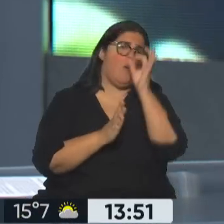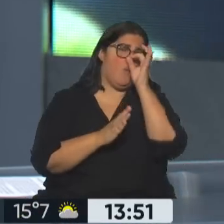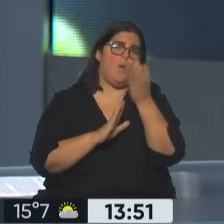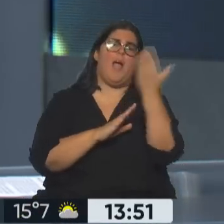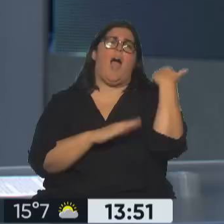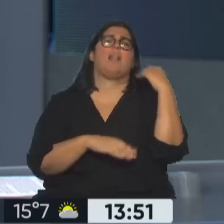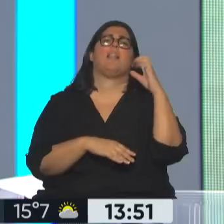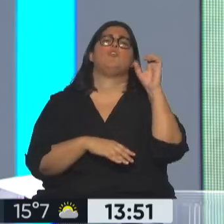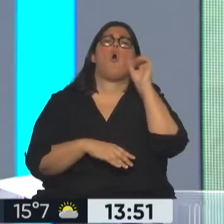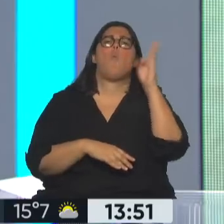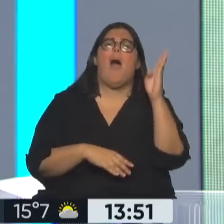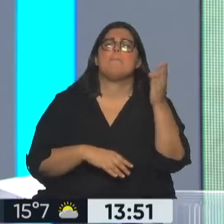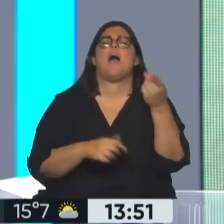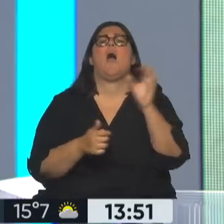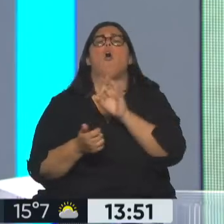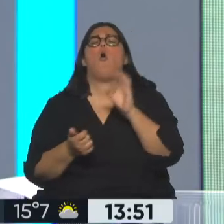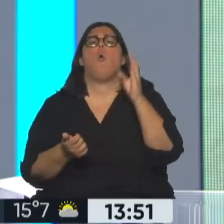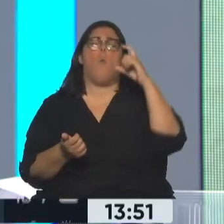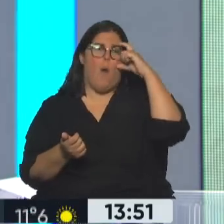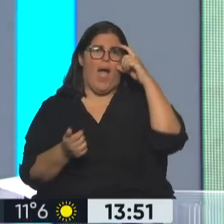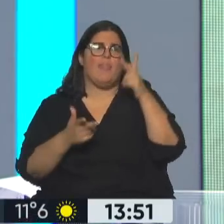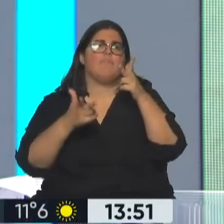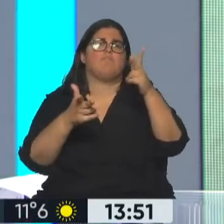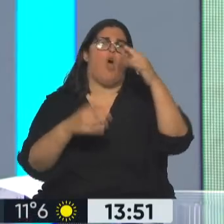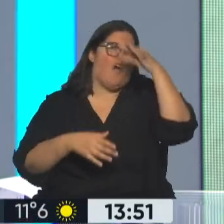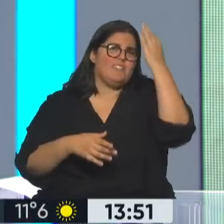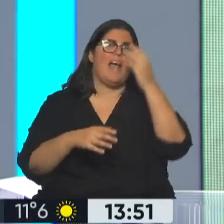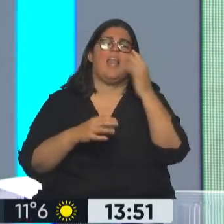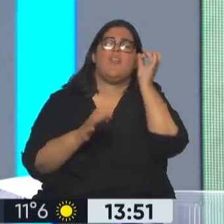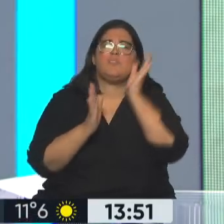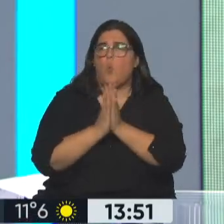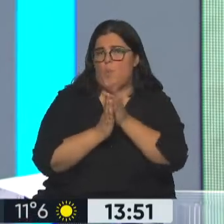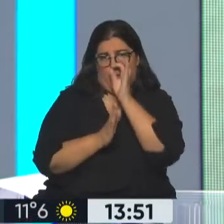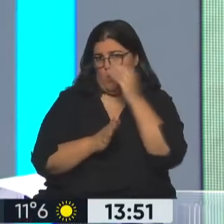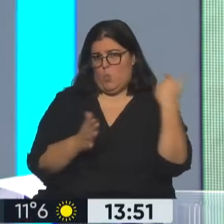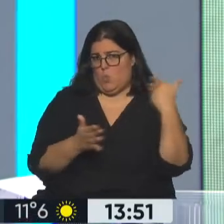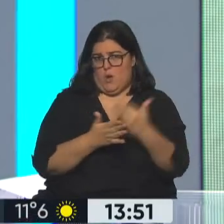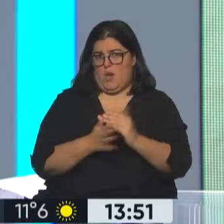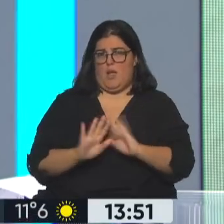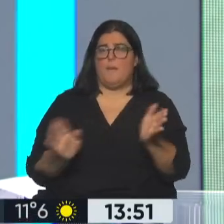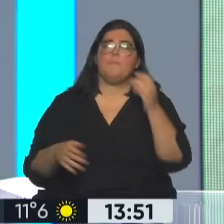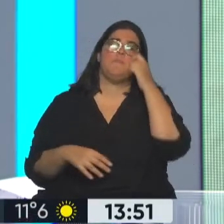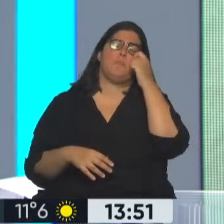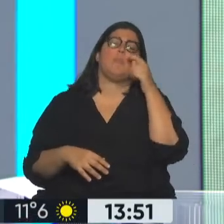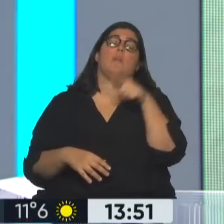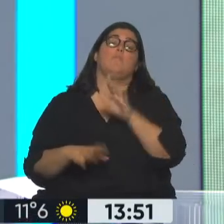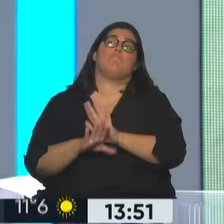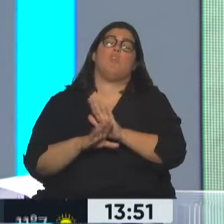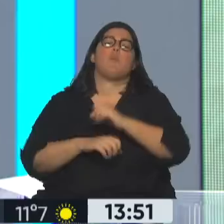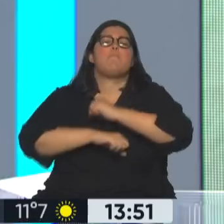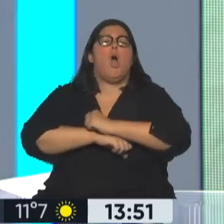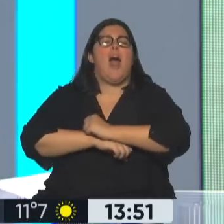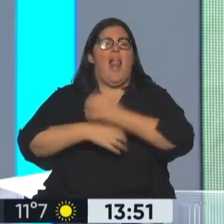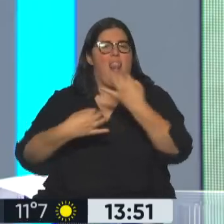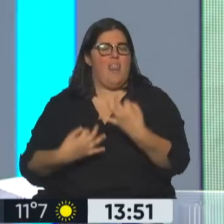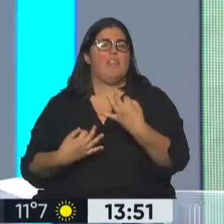Biden. Probablemente teman las consecuencias políticas y económicas de hacerlo, más allá del imperativo moral, sobre